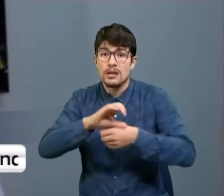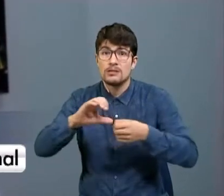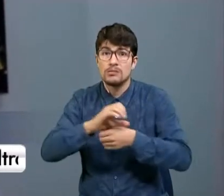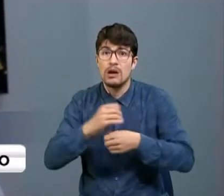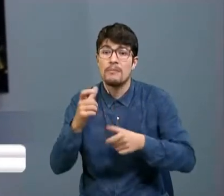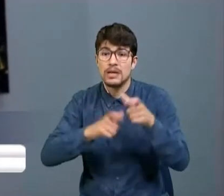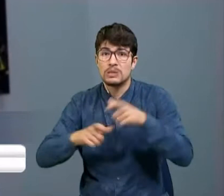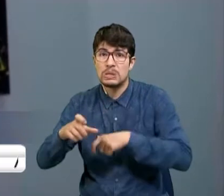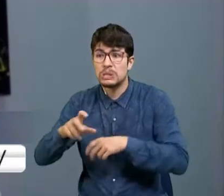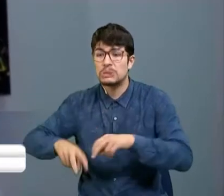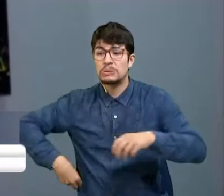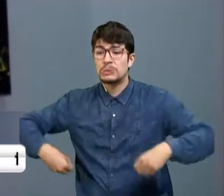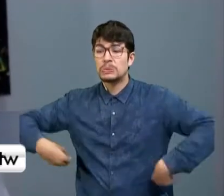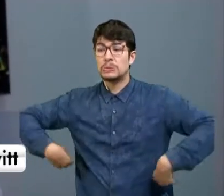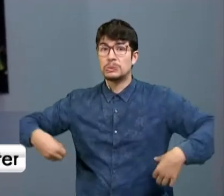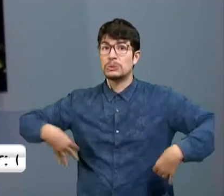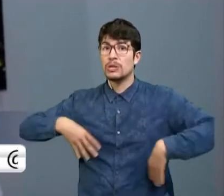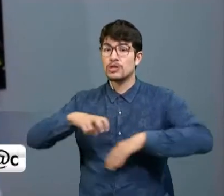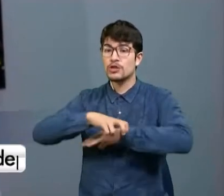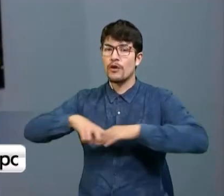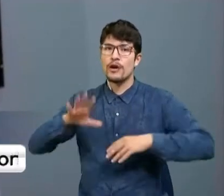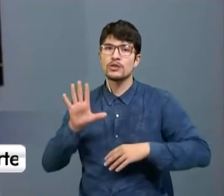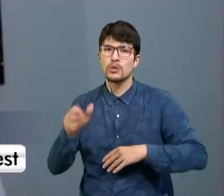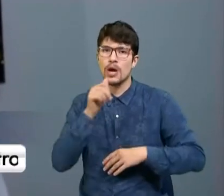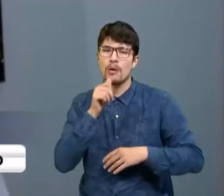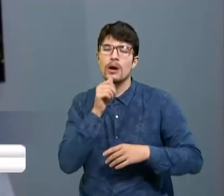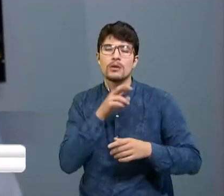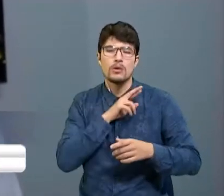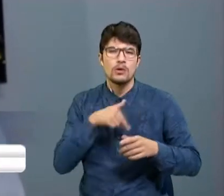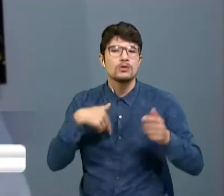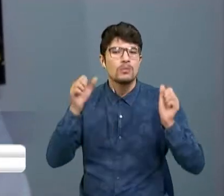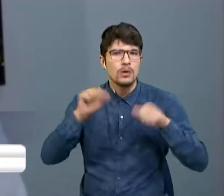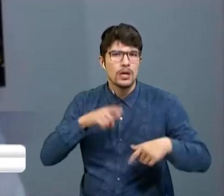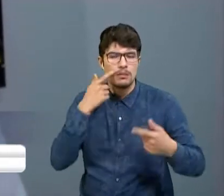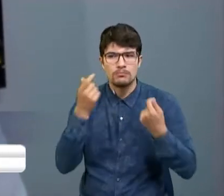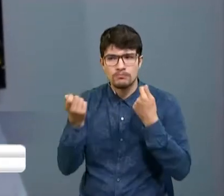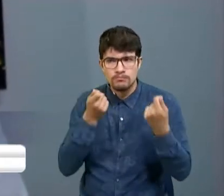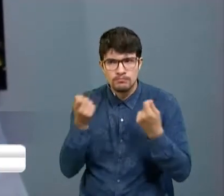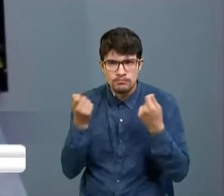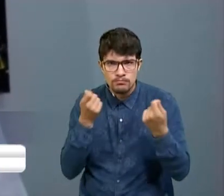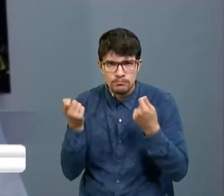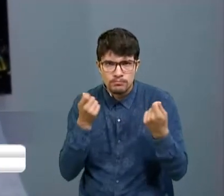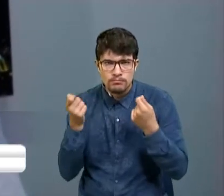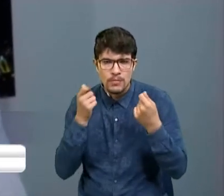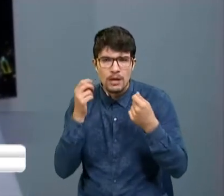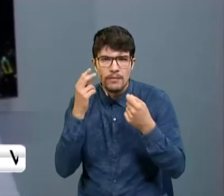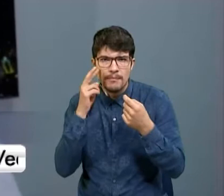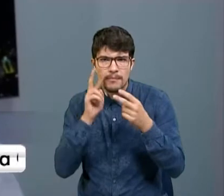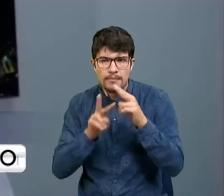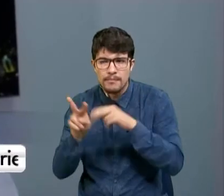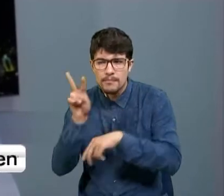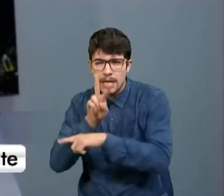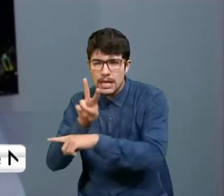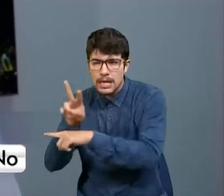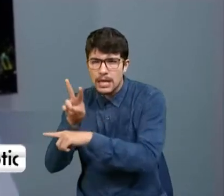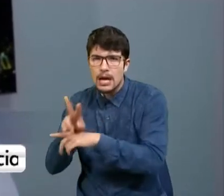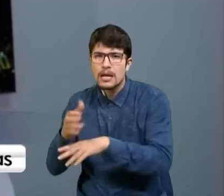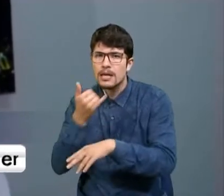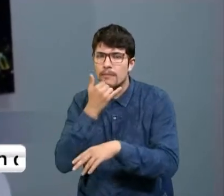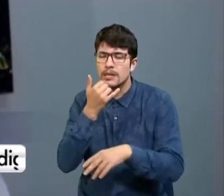idea es dividir en sectores actualizar la red del acueducto y poder controlar ya muy puntual